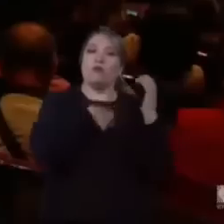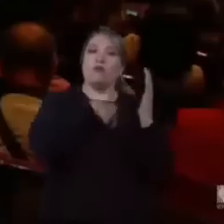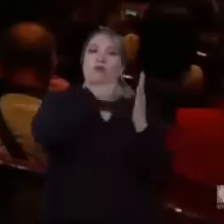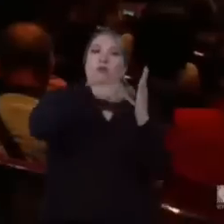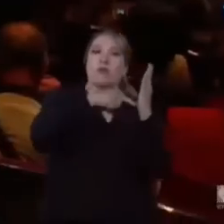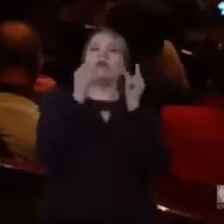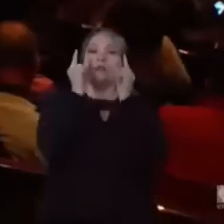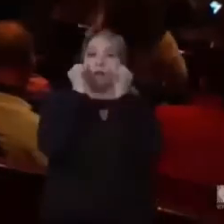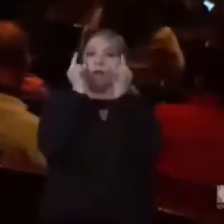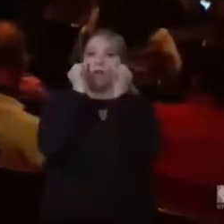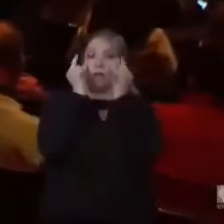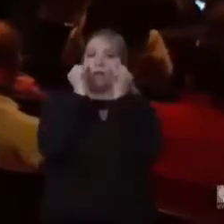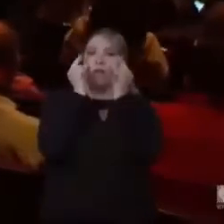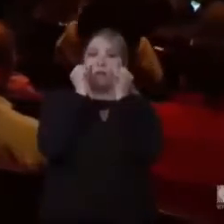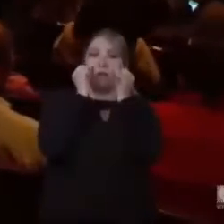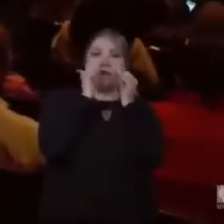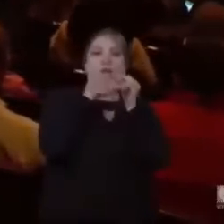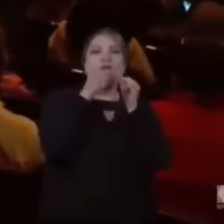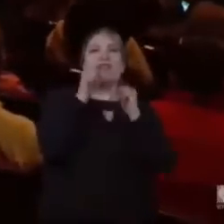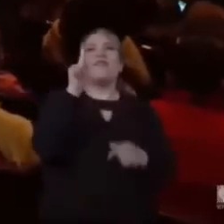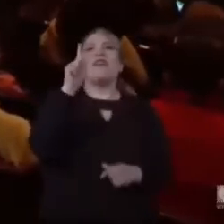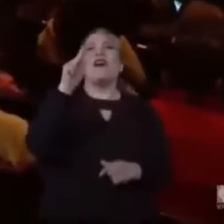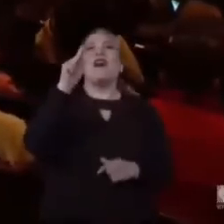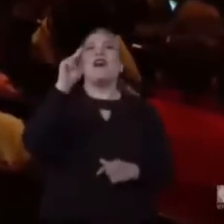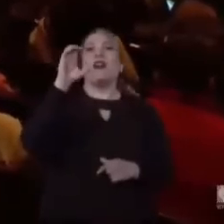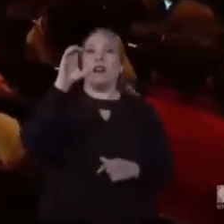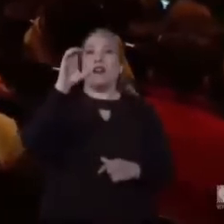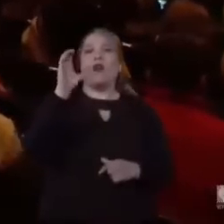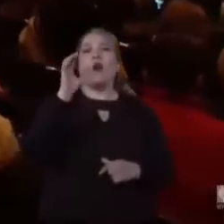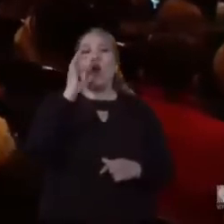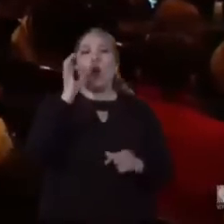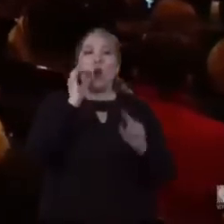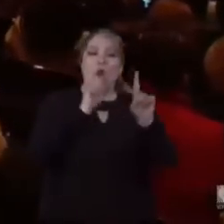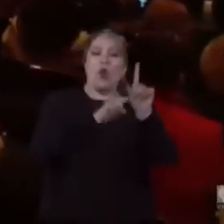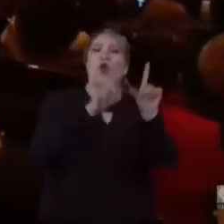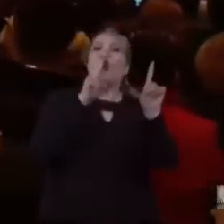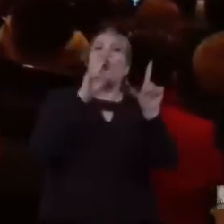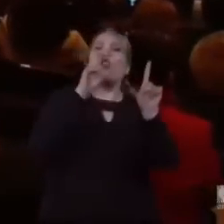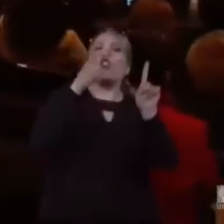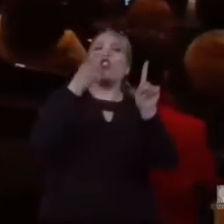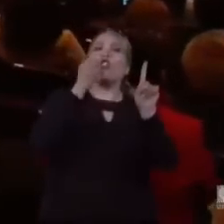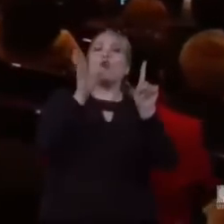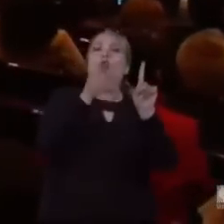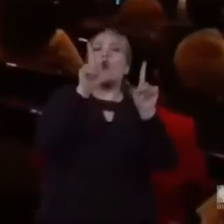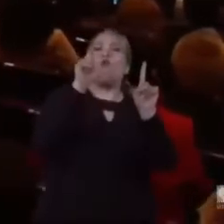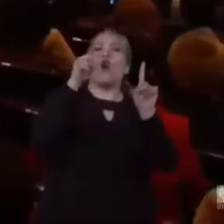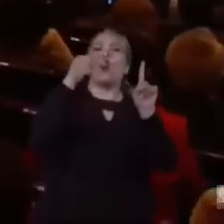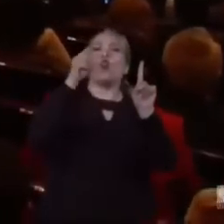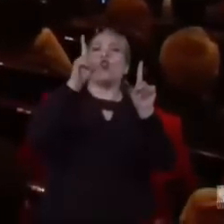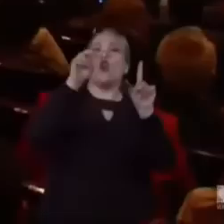representado por Juan Manuel Santos, y la FARC, representadas por Rodrigo Londoño.